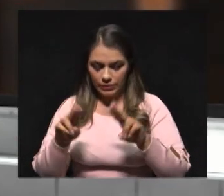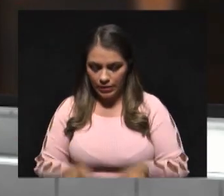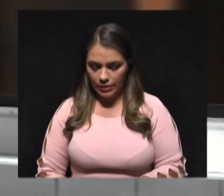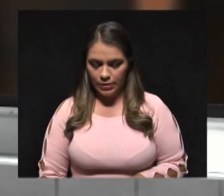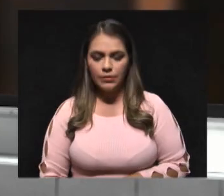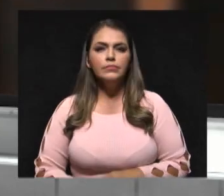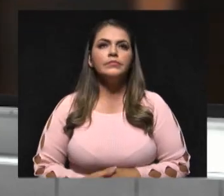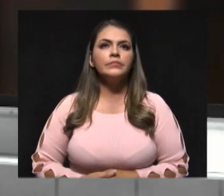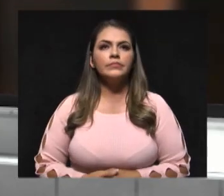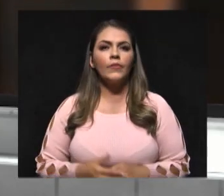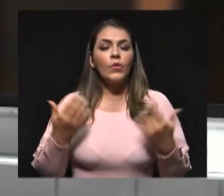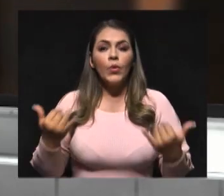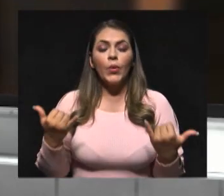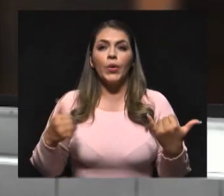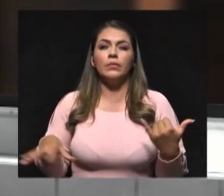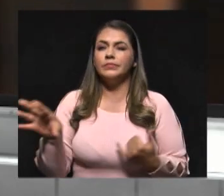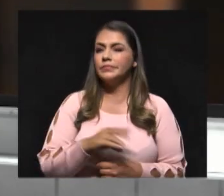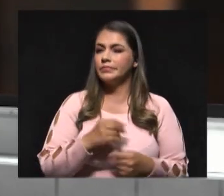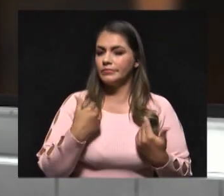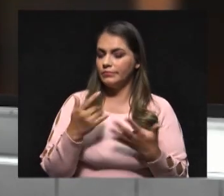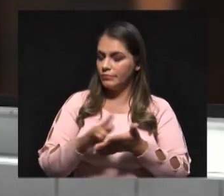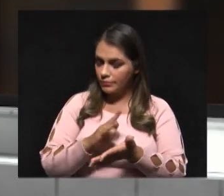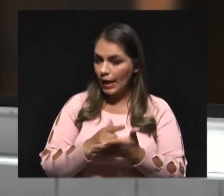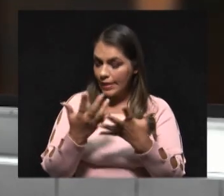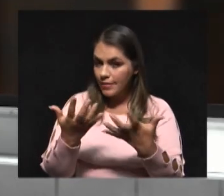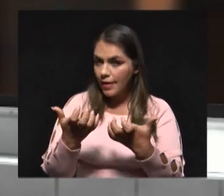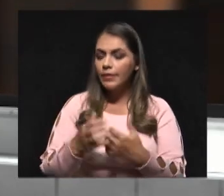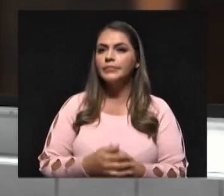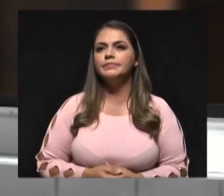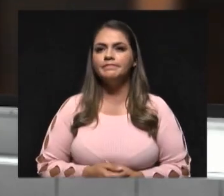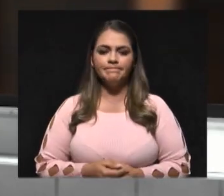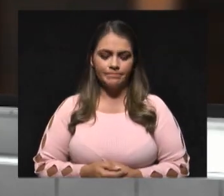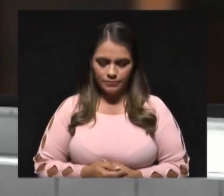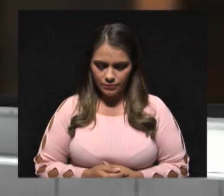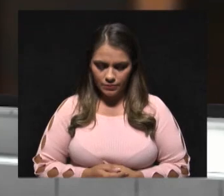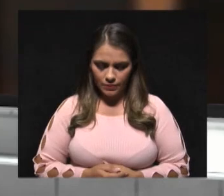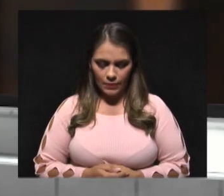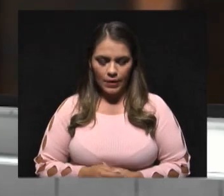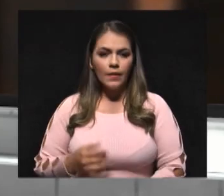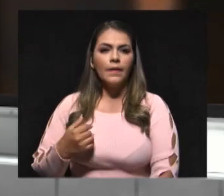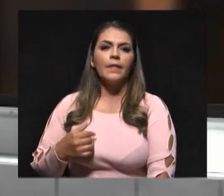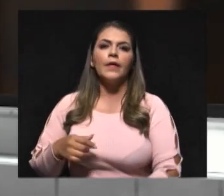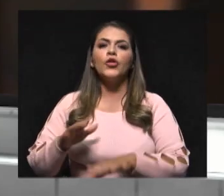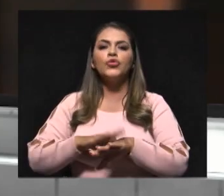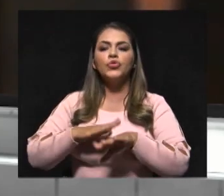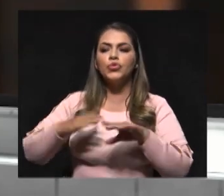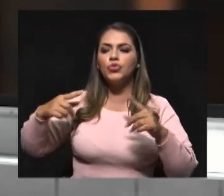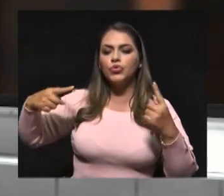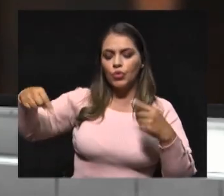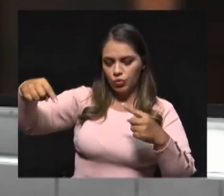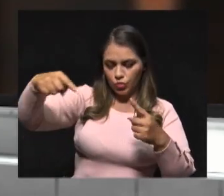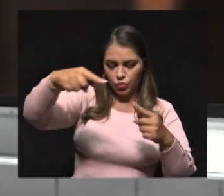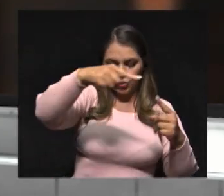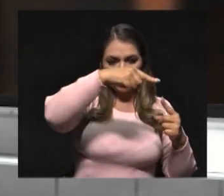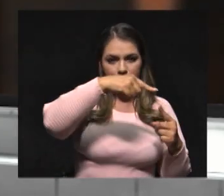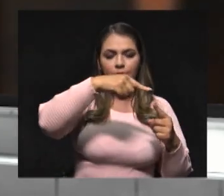hoy que tenemos en antioquia si queremos aceptar esto es incluir al turismo como una de las líneas de desarrollo